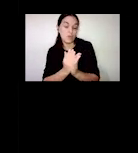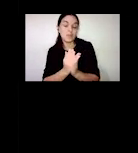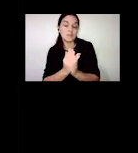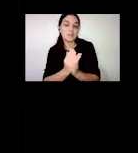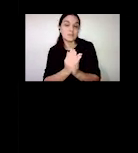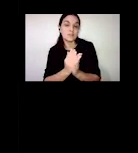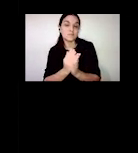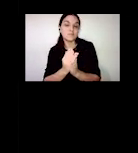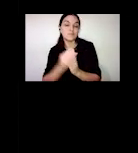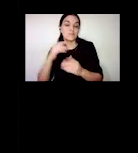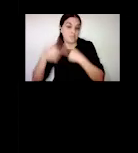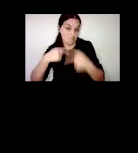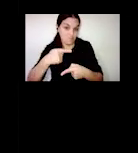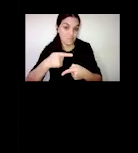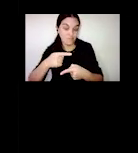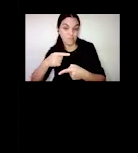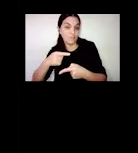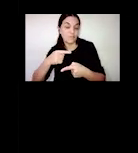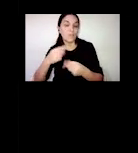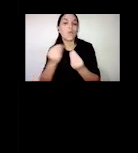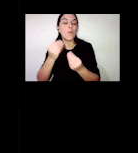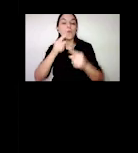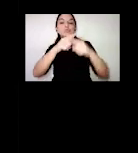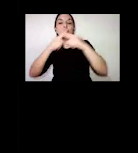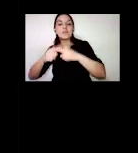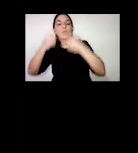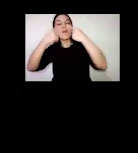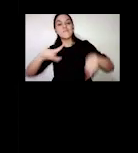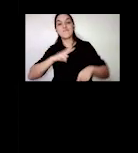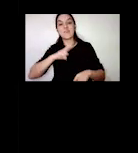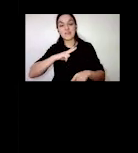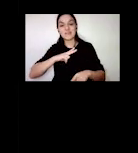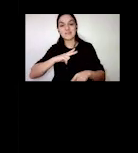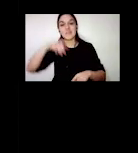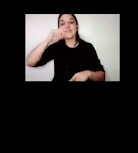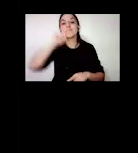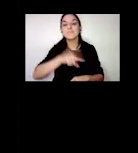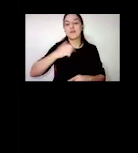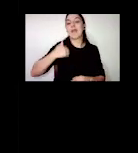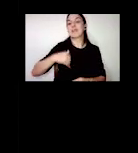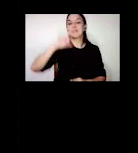el valor, la sumatoria del valor de los bienes situados en el país.